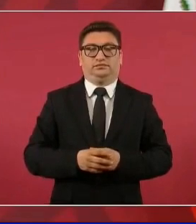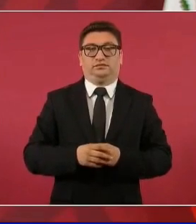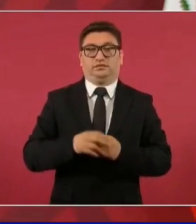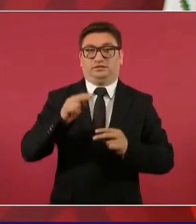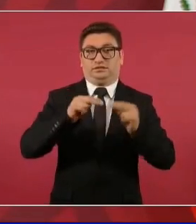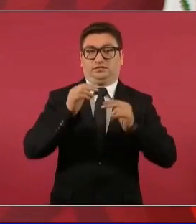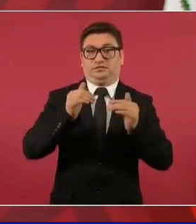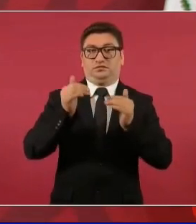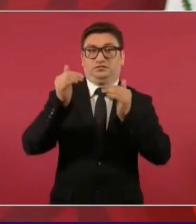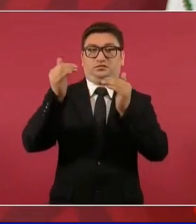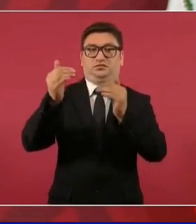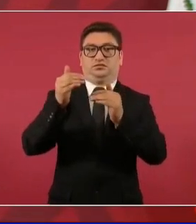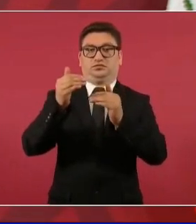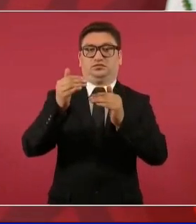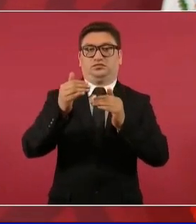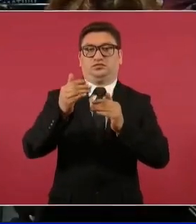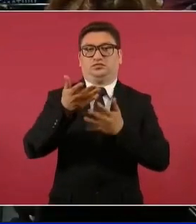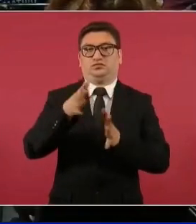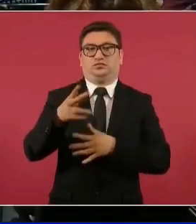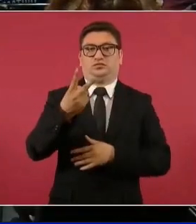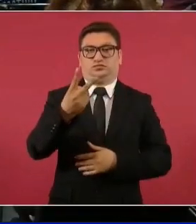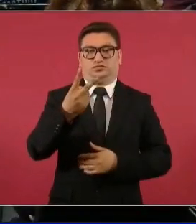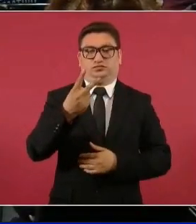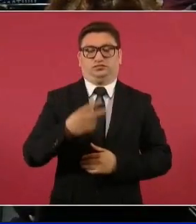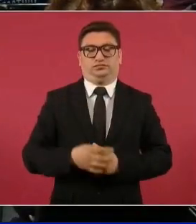crecimiento promedio 2%